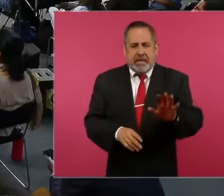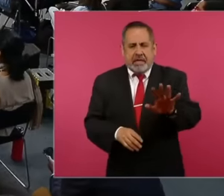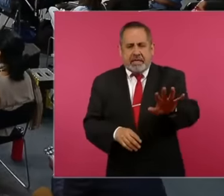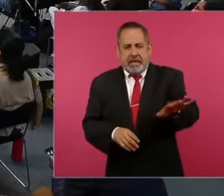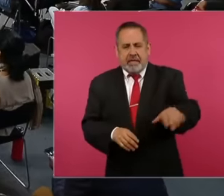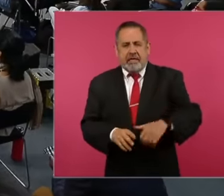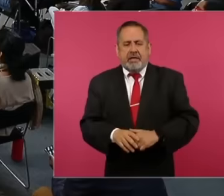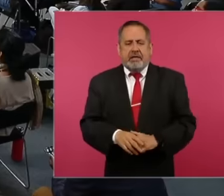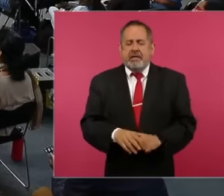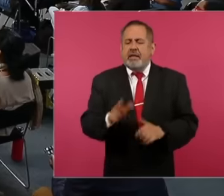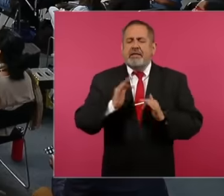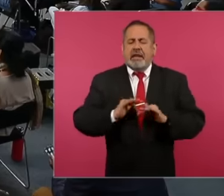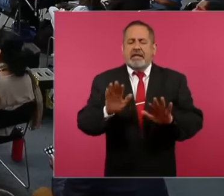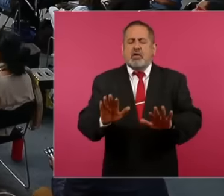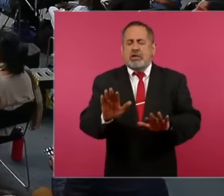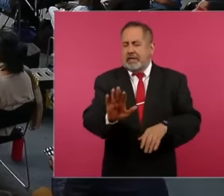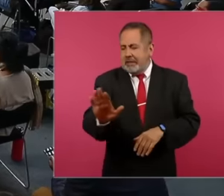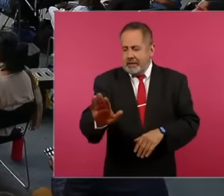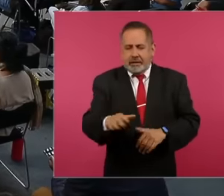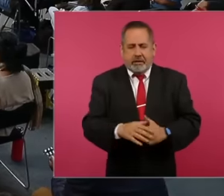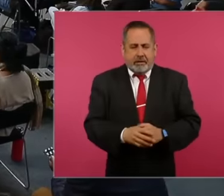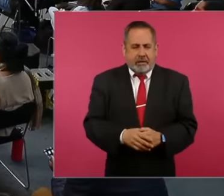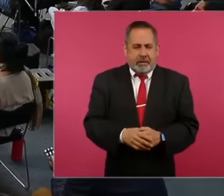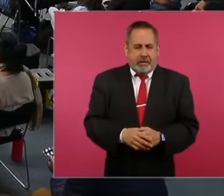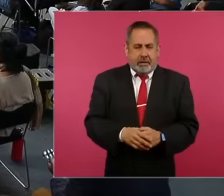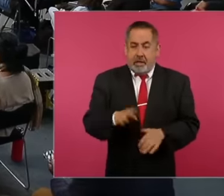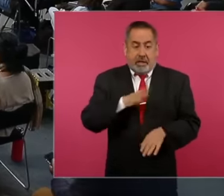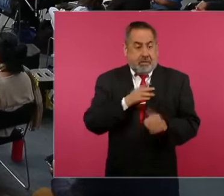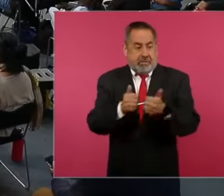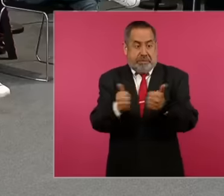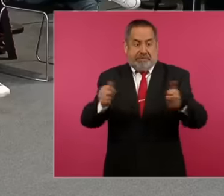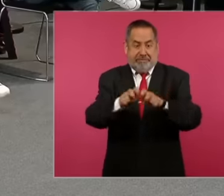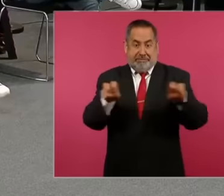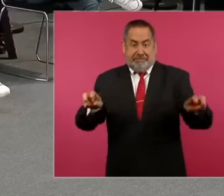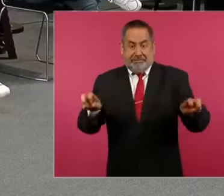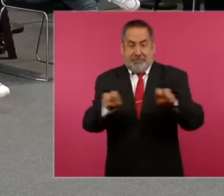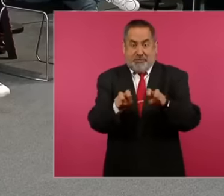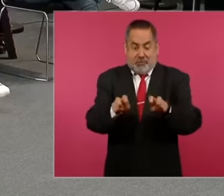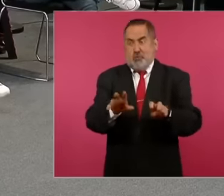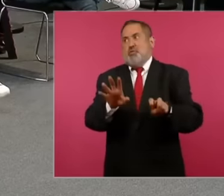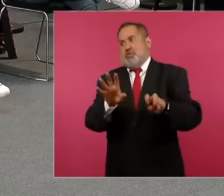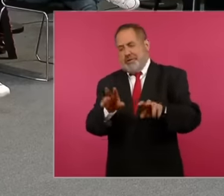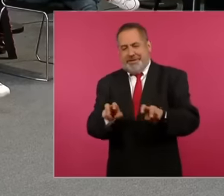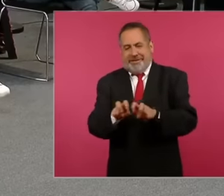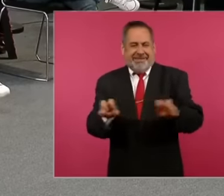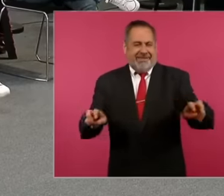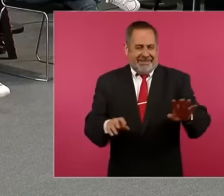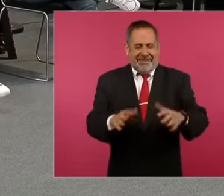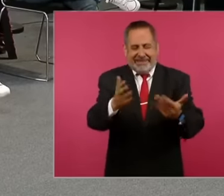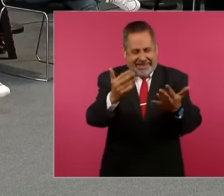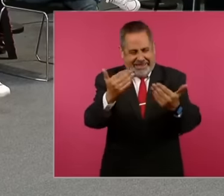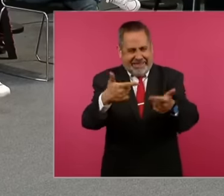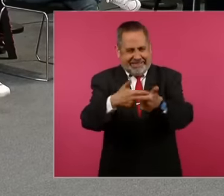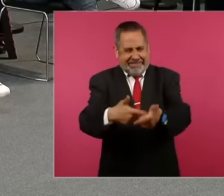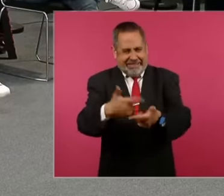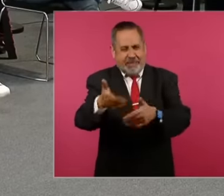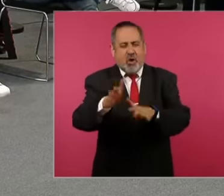despacio, tranquilo. Qué bueno que están separados ahí, que no están tan cerca. Síguele,